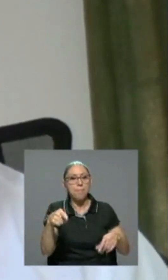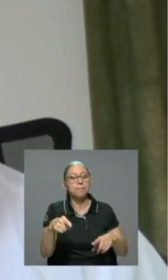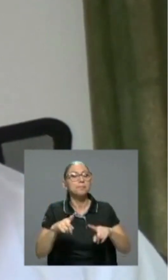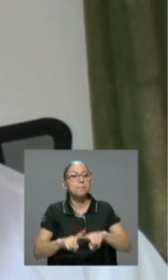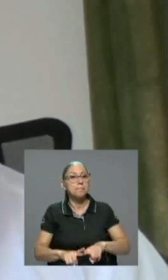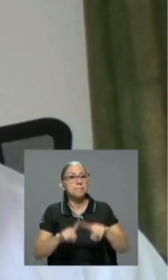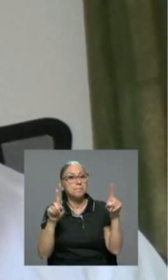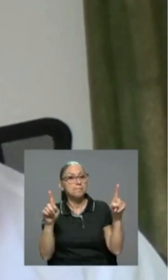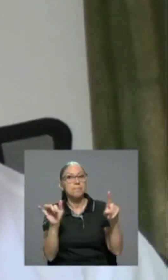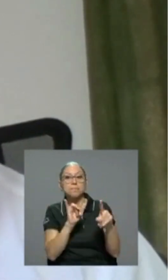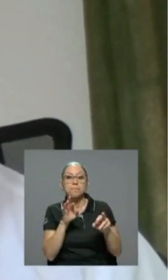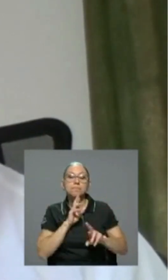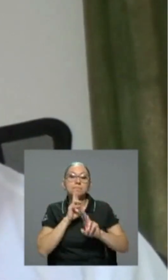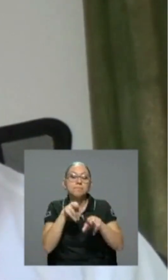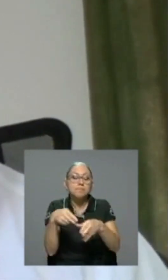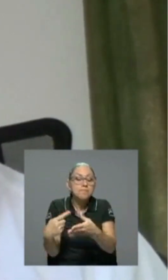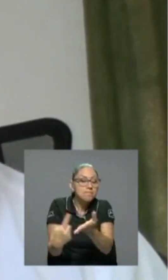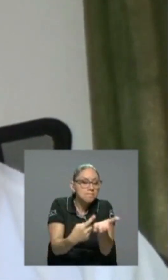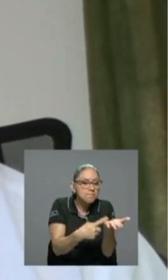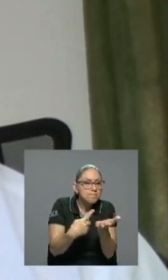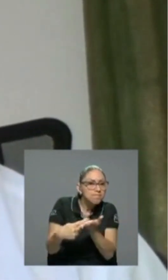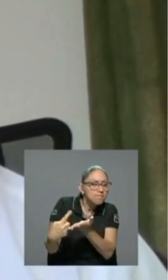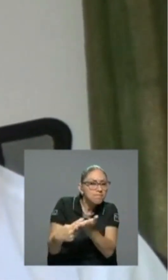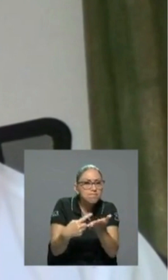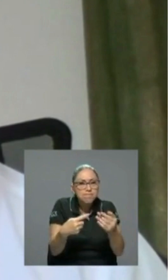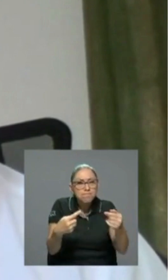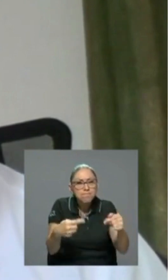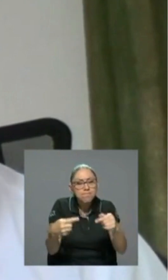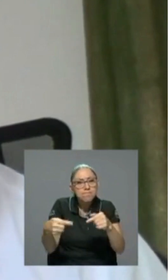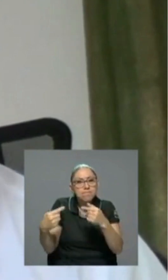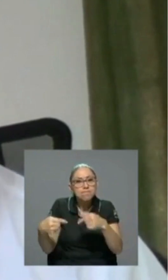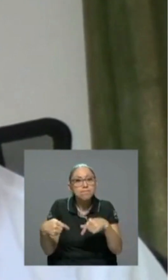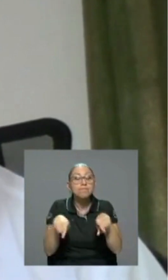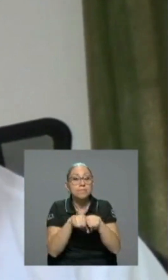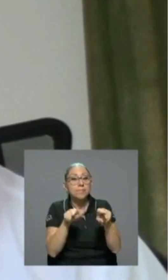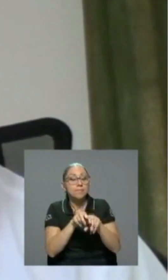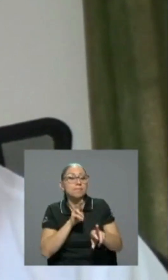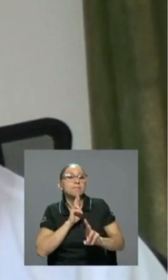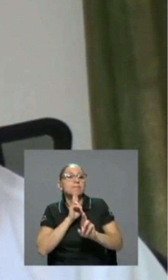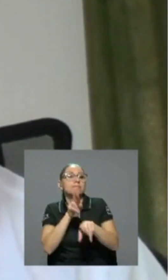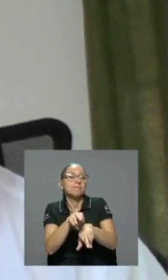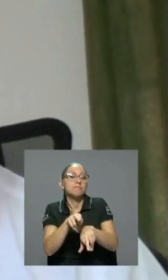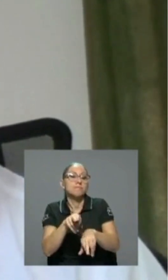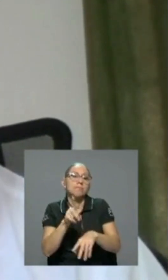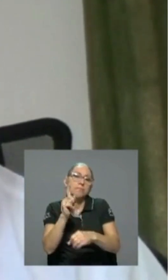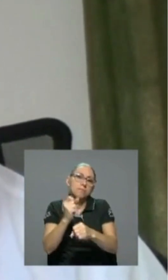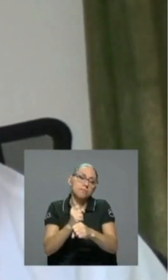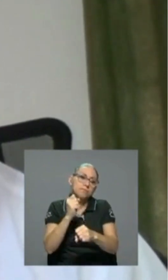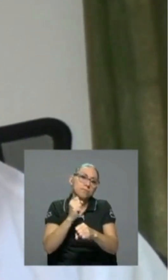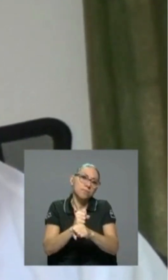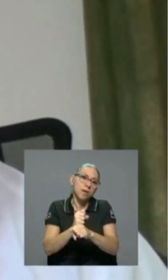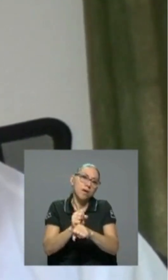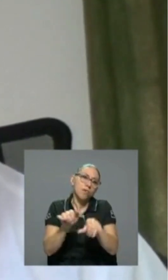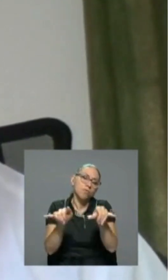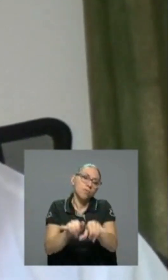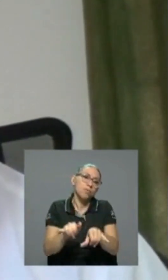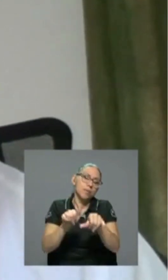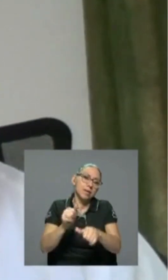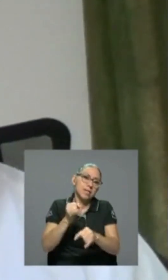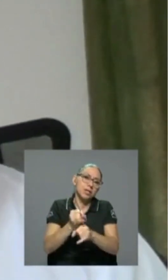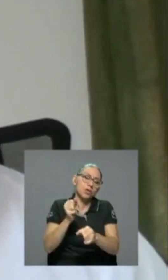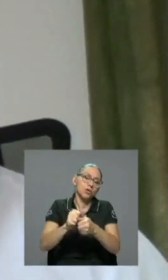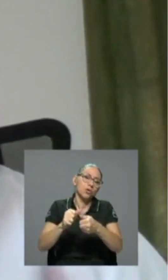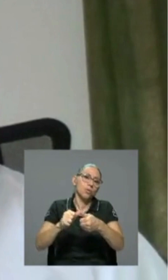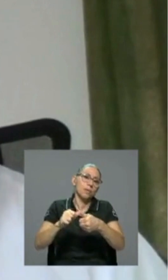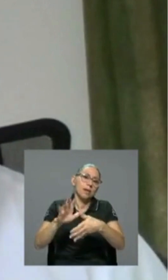producto de las discusiones y demás, y también como resultado de una pasantía en el Instituto Iberoamericano de Berlín